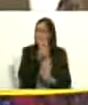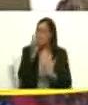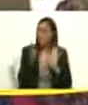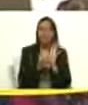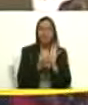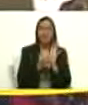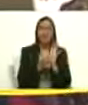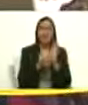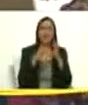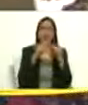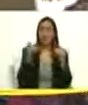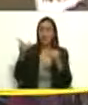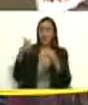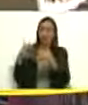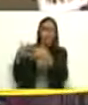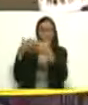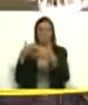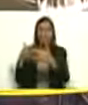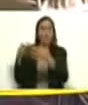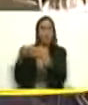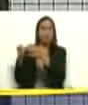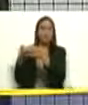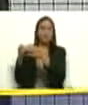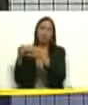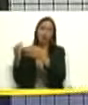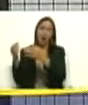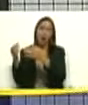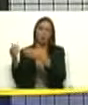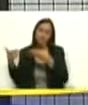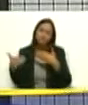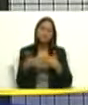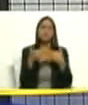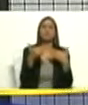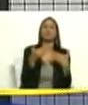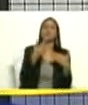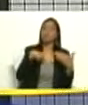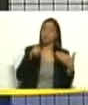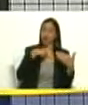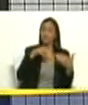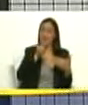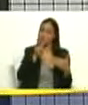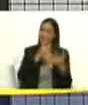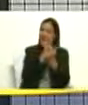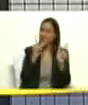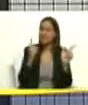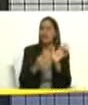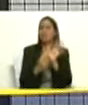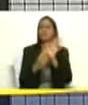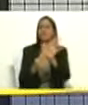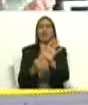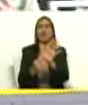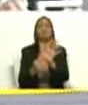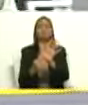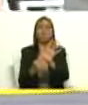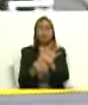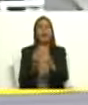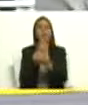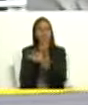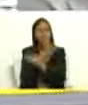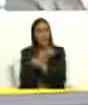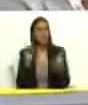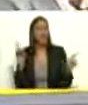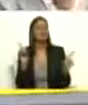imperio tu patria es ejemplo en el mundo libertador ejemplo de democracia de libertad de